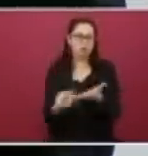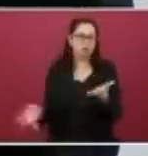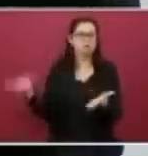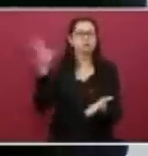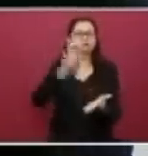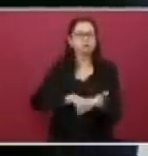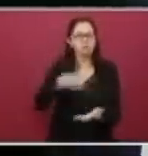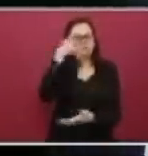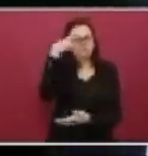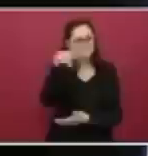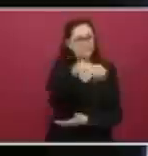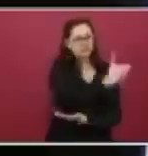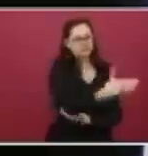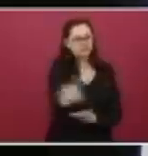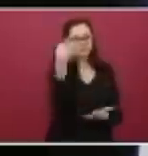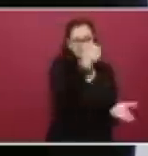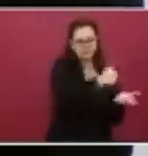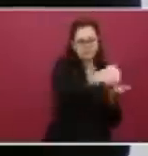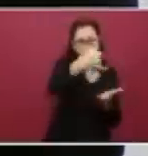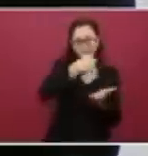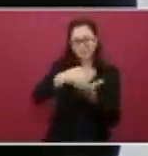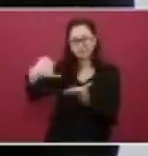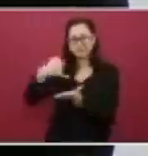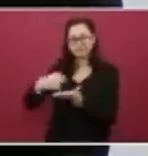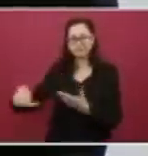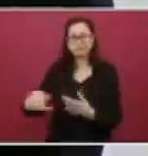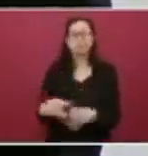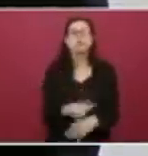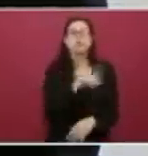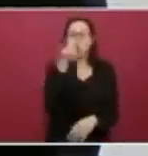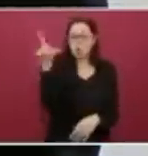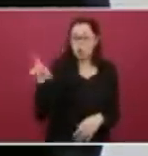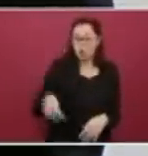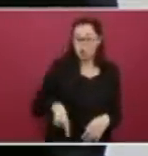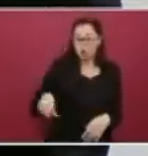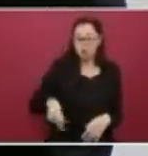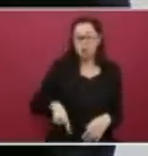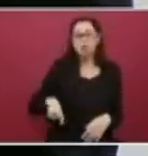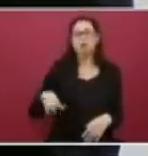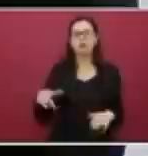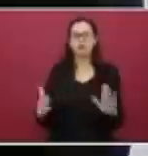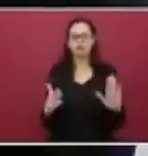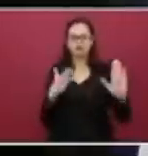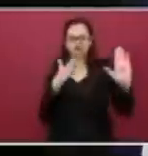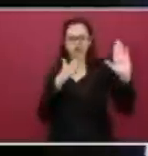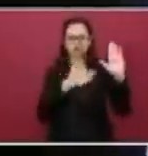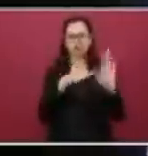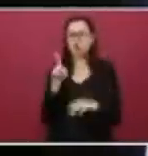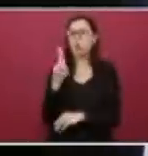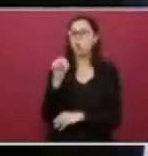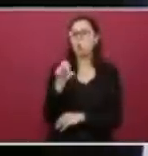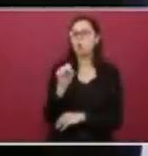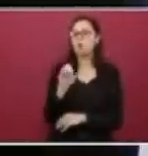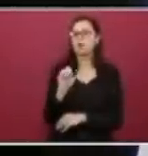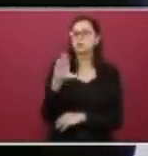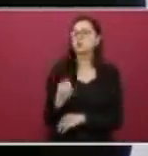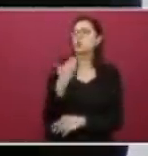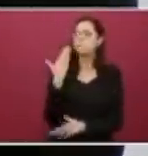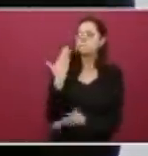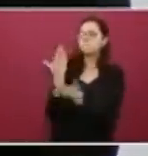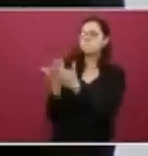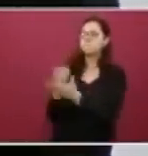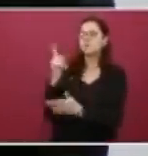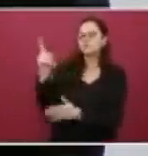el gobierno federal hace el compromiso de solicitarle a la unesco la certificación internacional sobre la